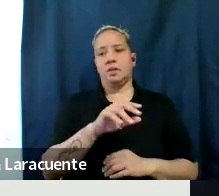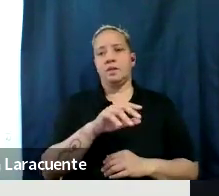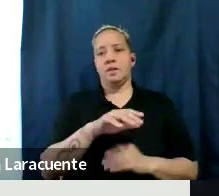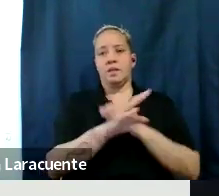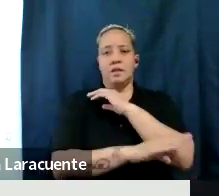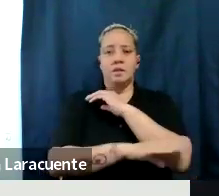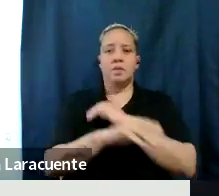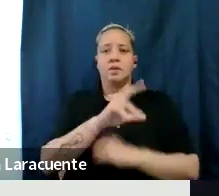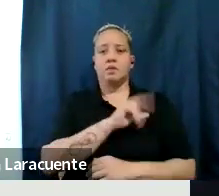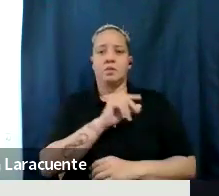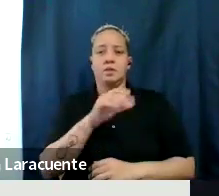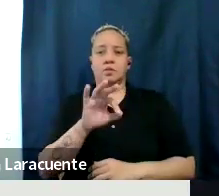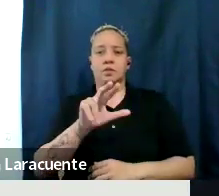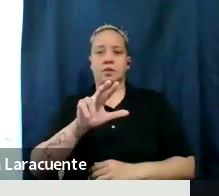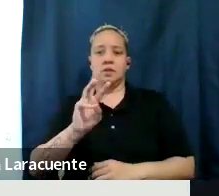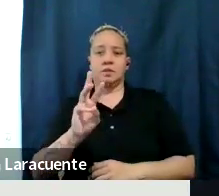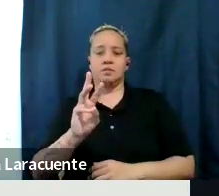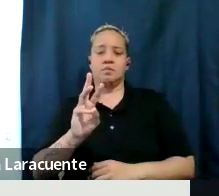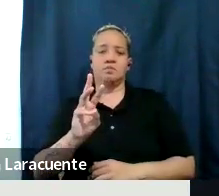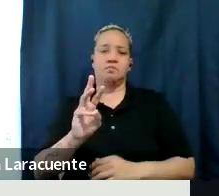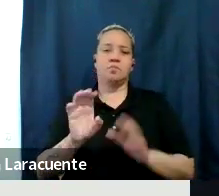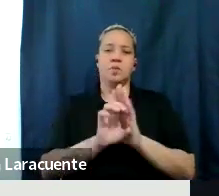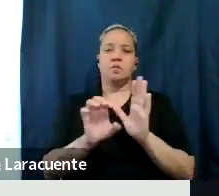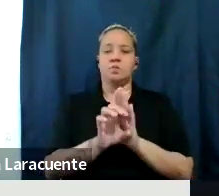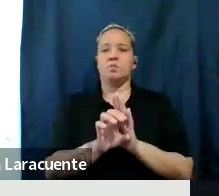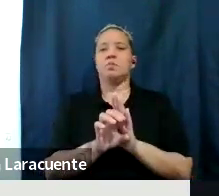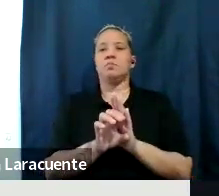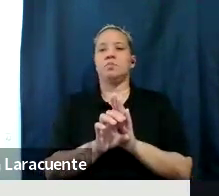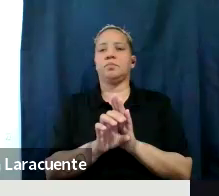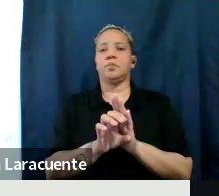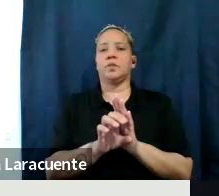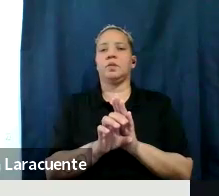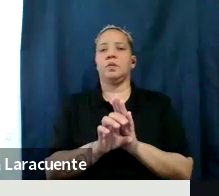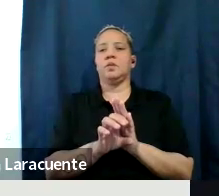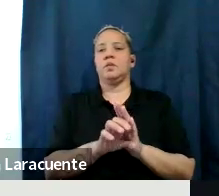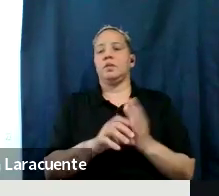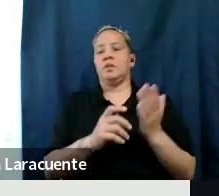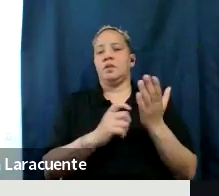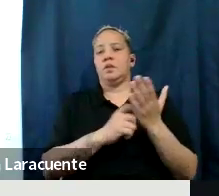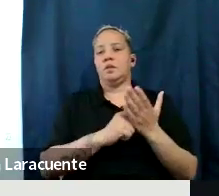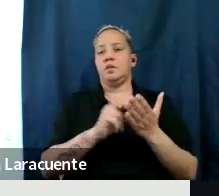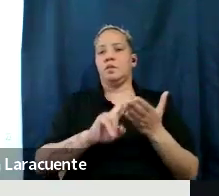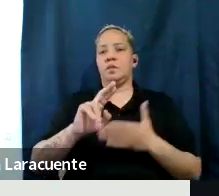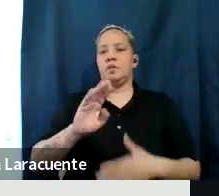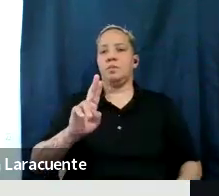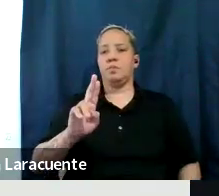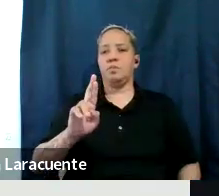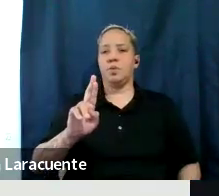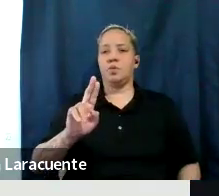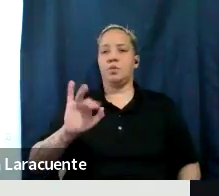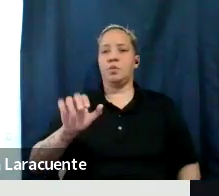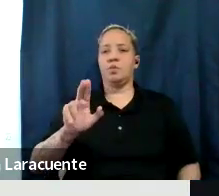1936, saldrá, por ejemplo, publicado un número doble de la revista universitaria Brújula. Es